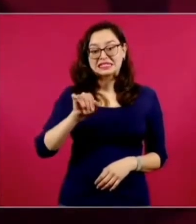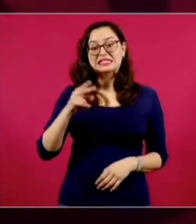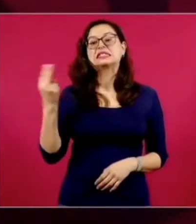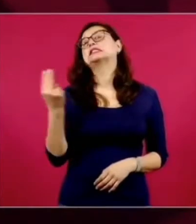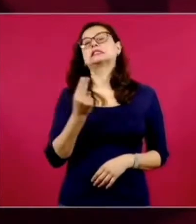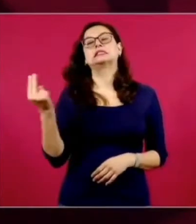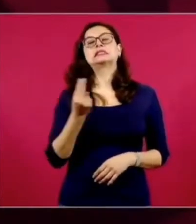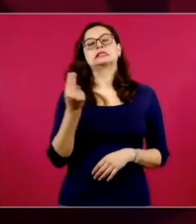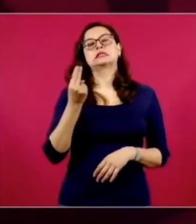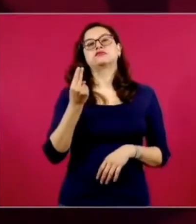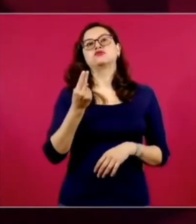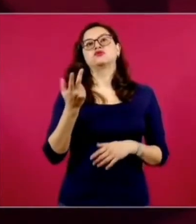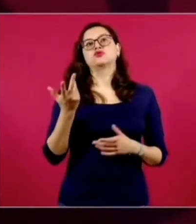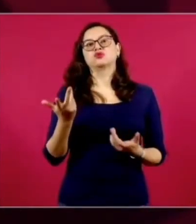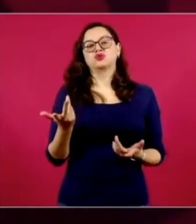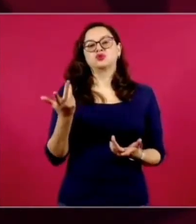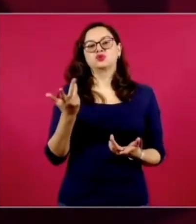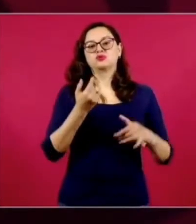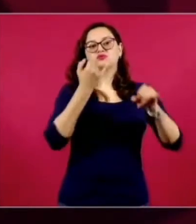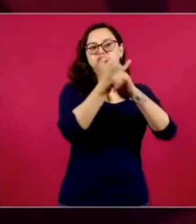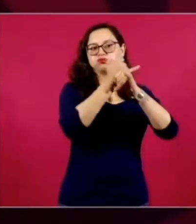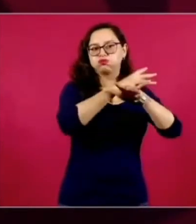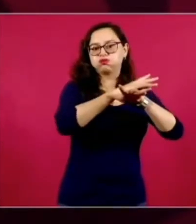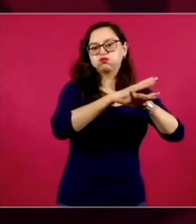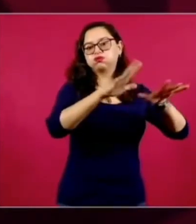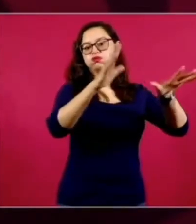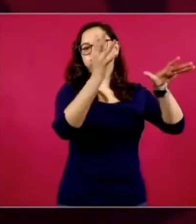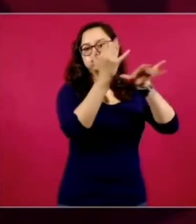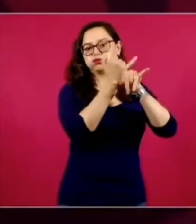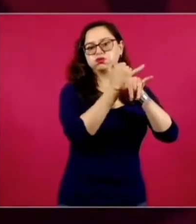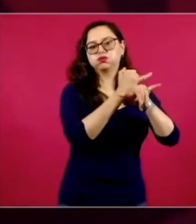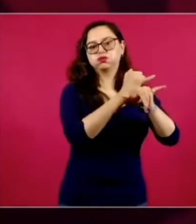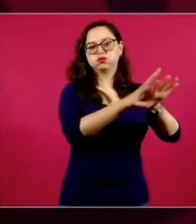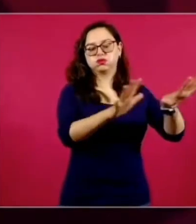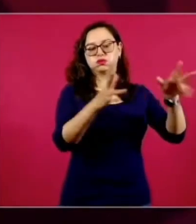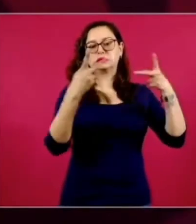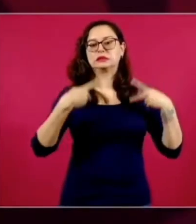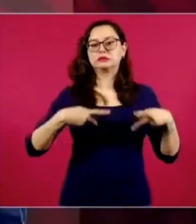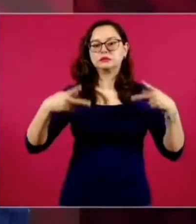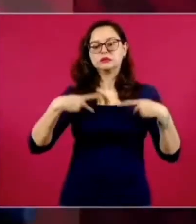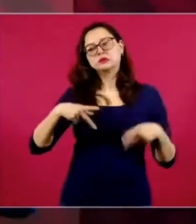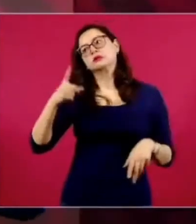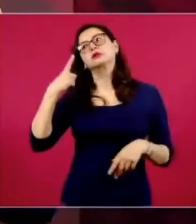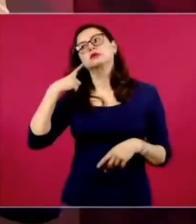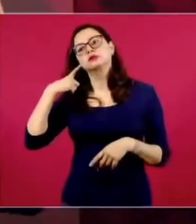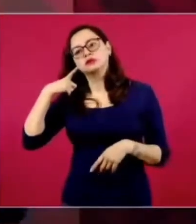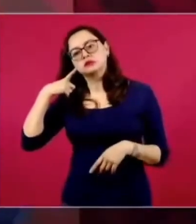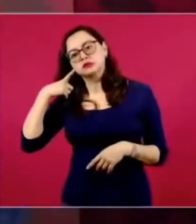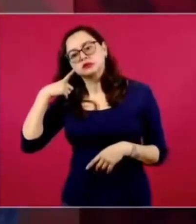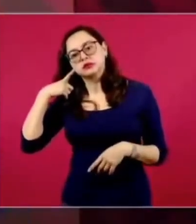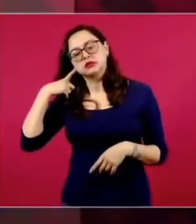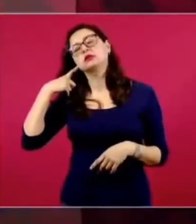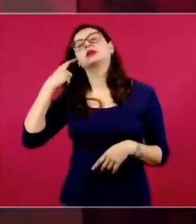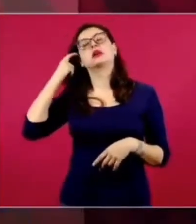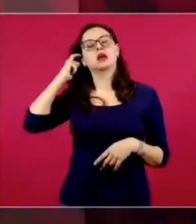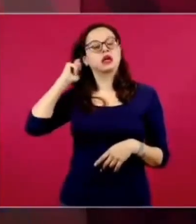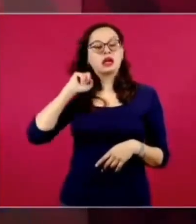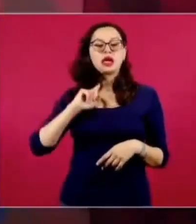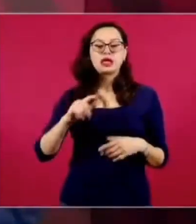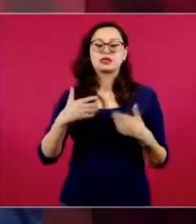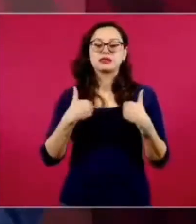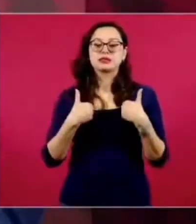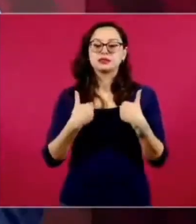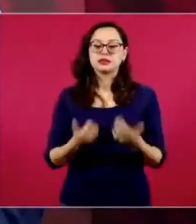de que se informe a los estadounidenses de que México no